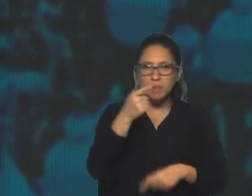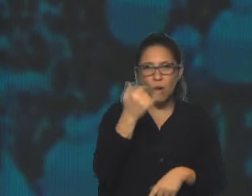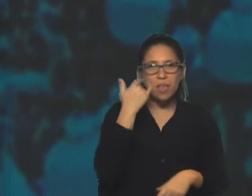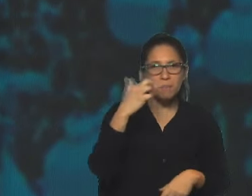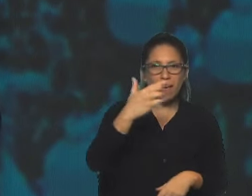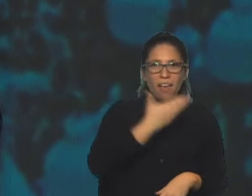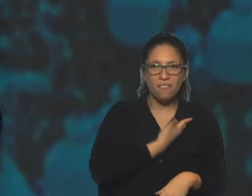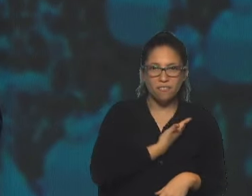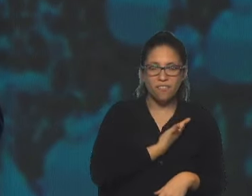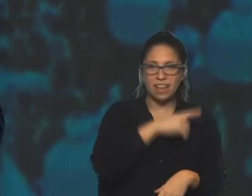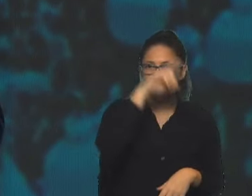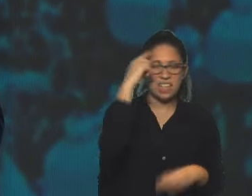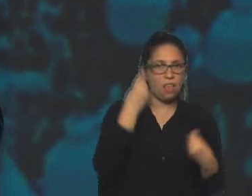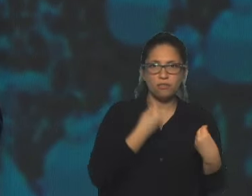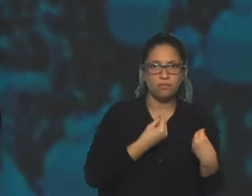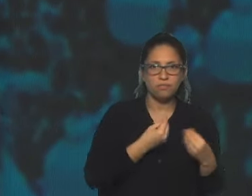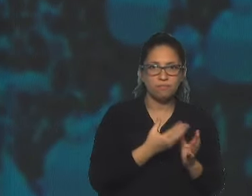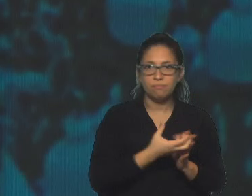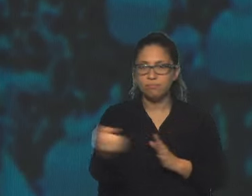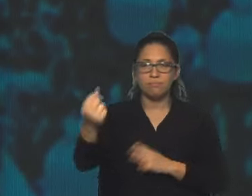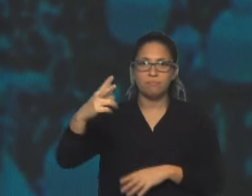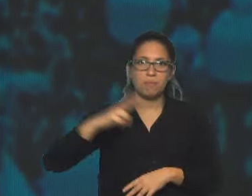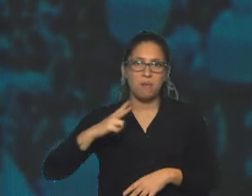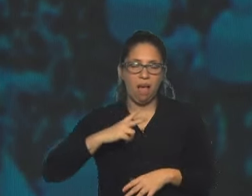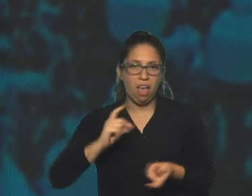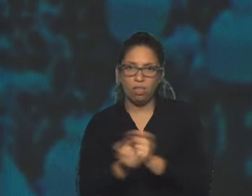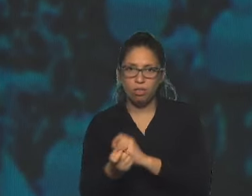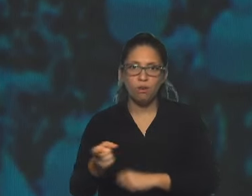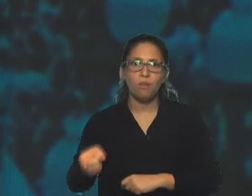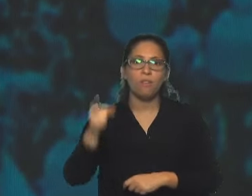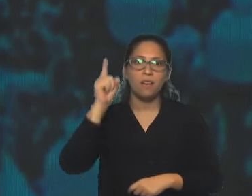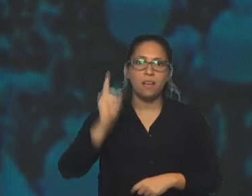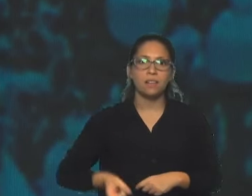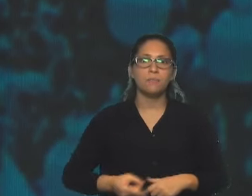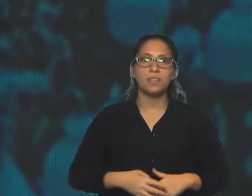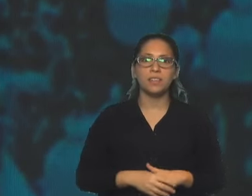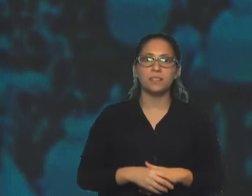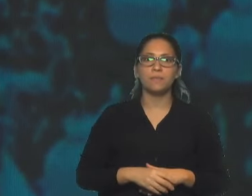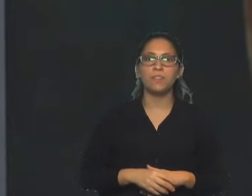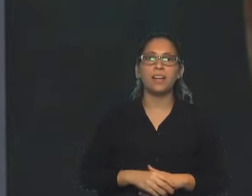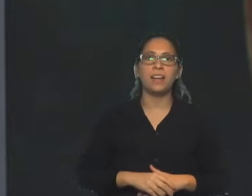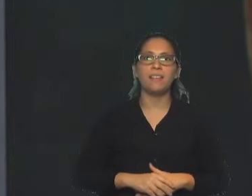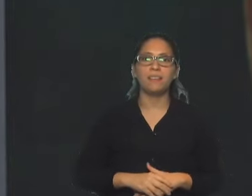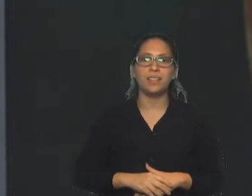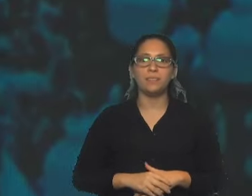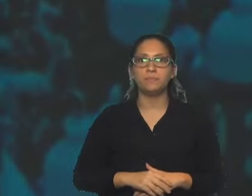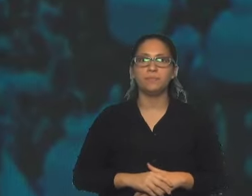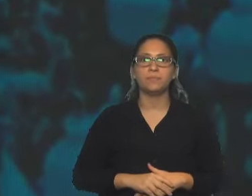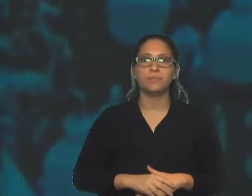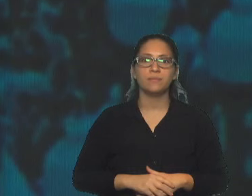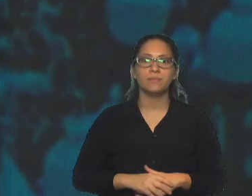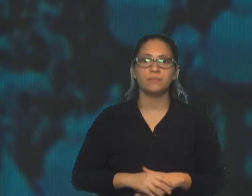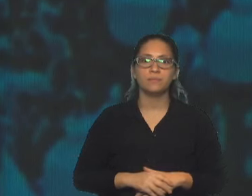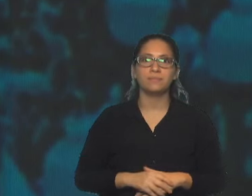de ser sociedad del Estado y empieza todo ese proceso privatizador, se van a echar alrededor de 40 y tantas mil personas, indemnizándolas